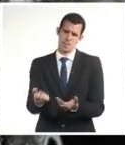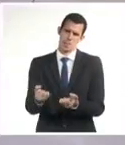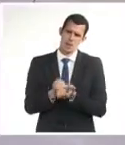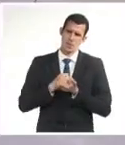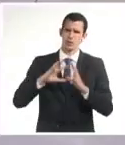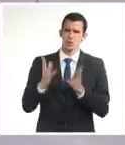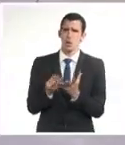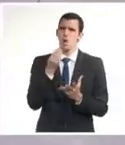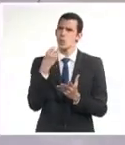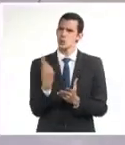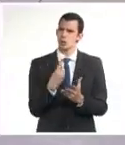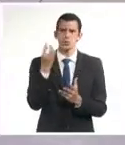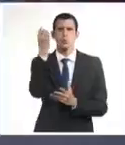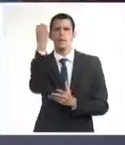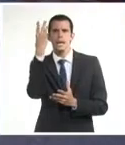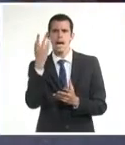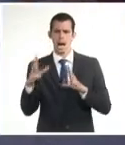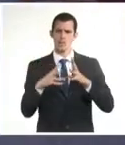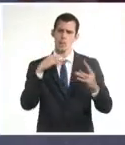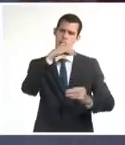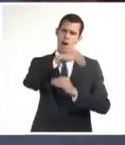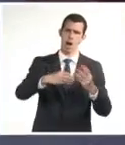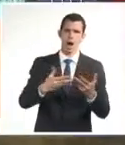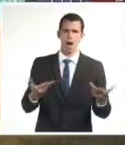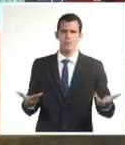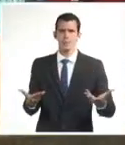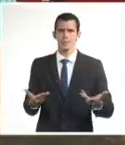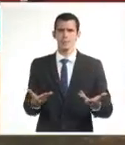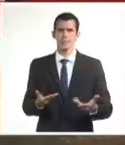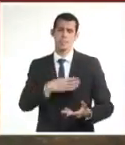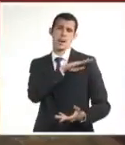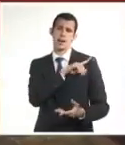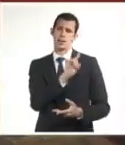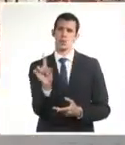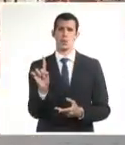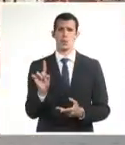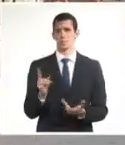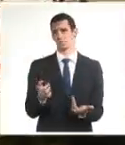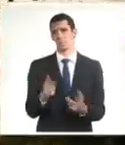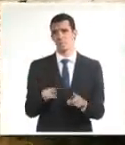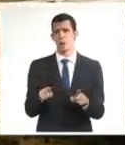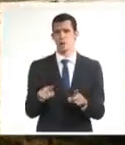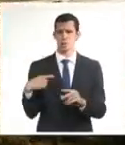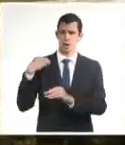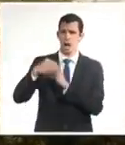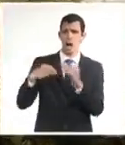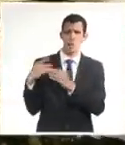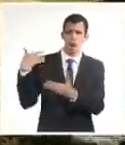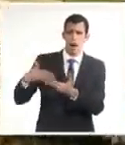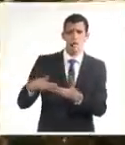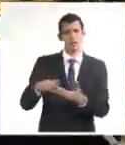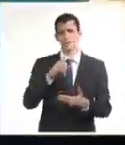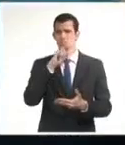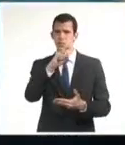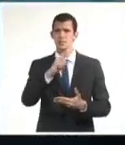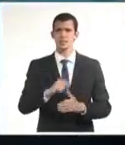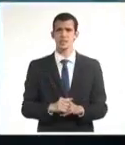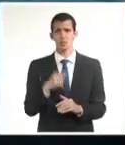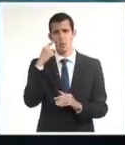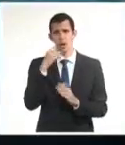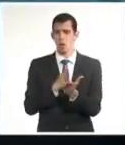avanzar. Nada ha cambiado de entonces acá. Genocidio imperialista mantenido. Una situación